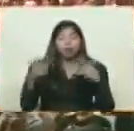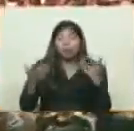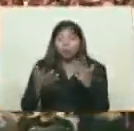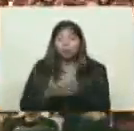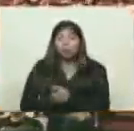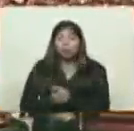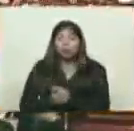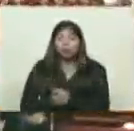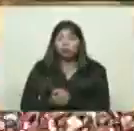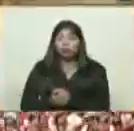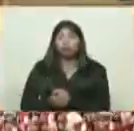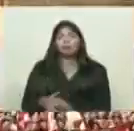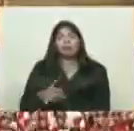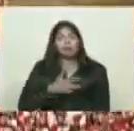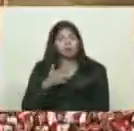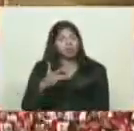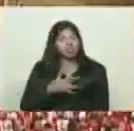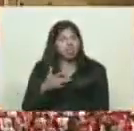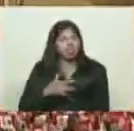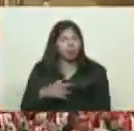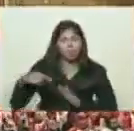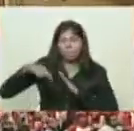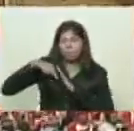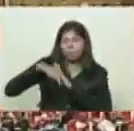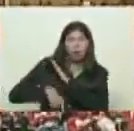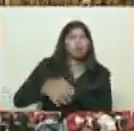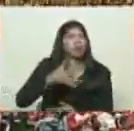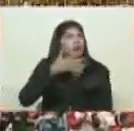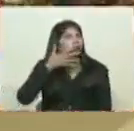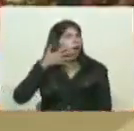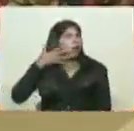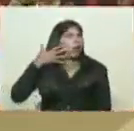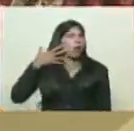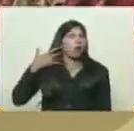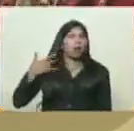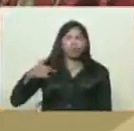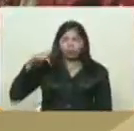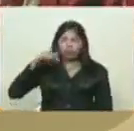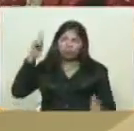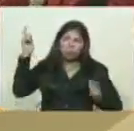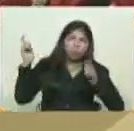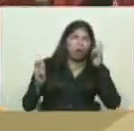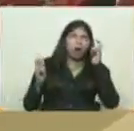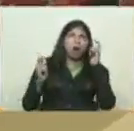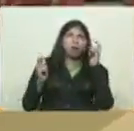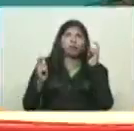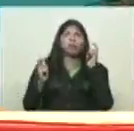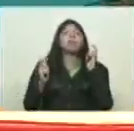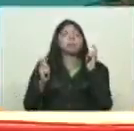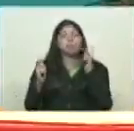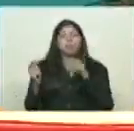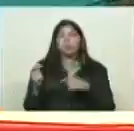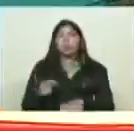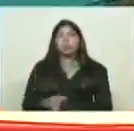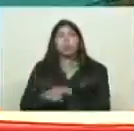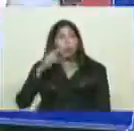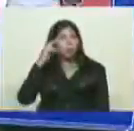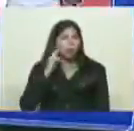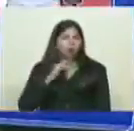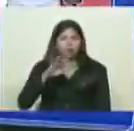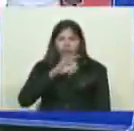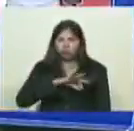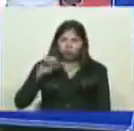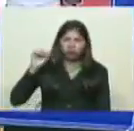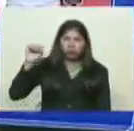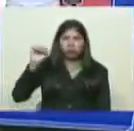nunca nos sentimos profundamente orgullosos de ser chavista, bolivariano, socialista.